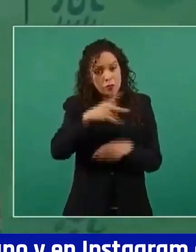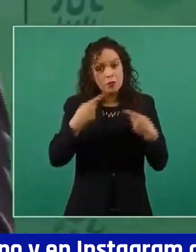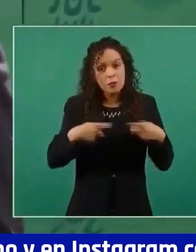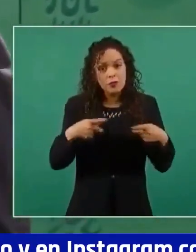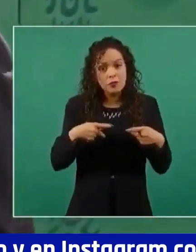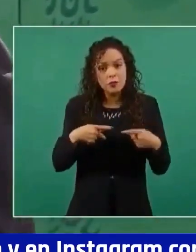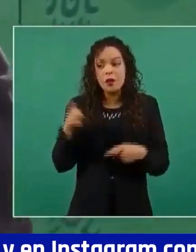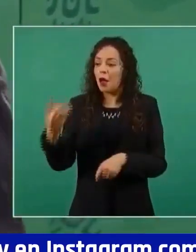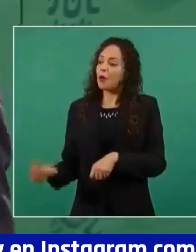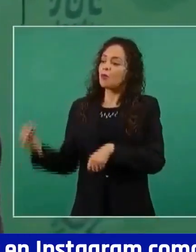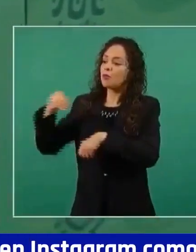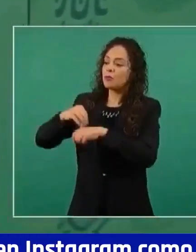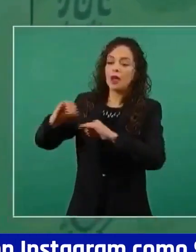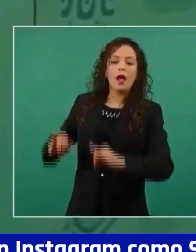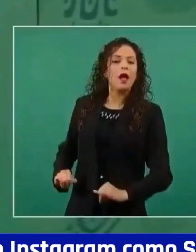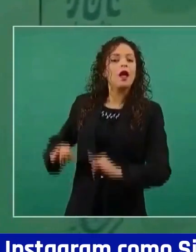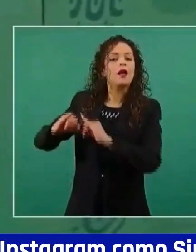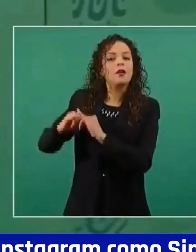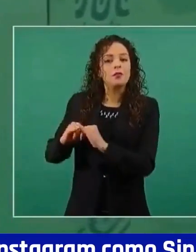instituciones